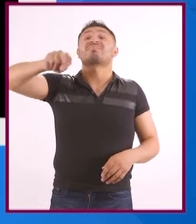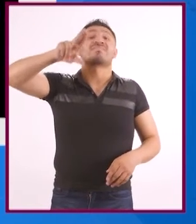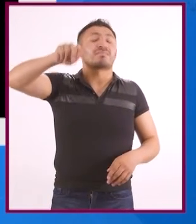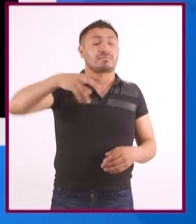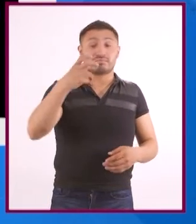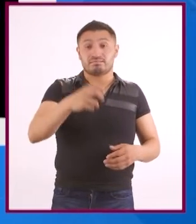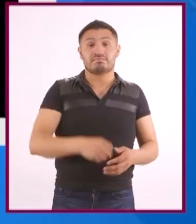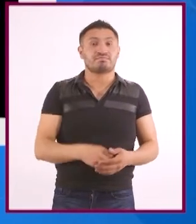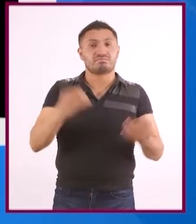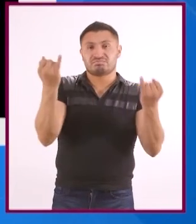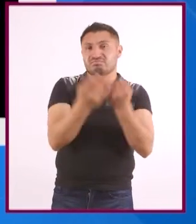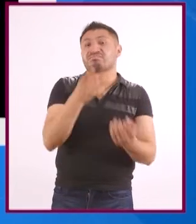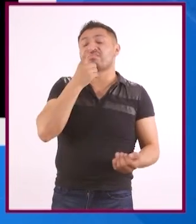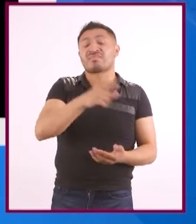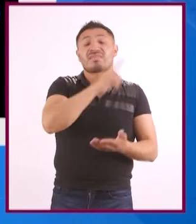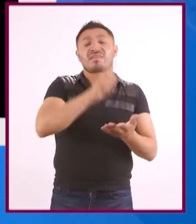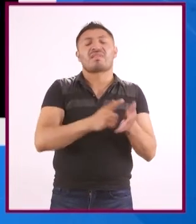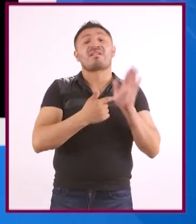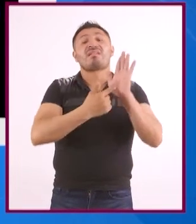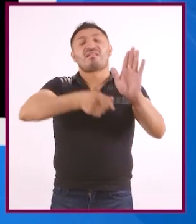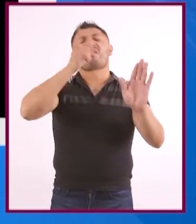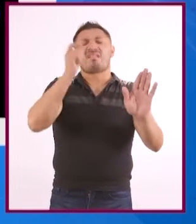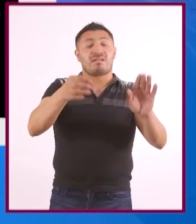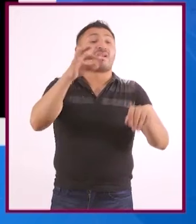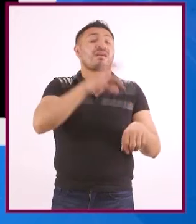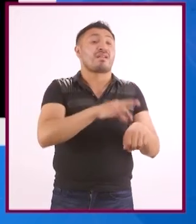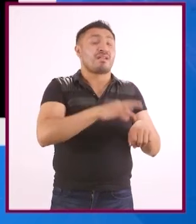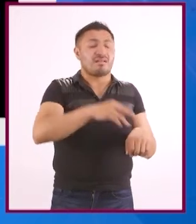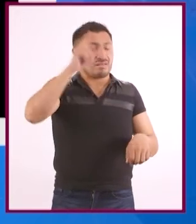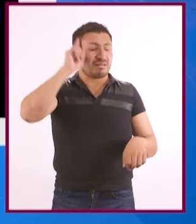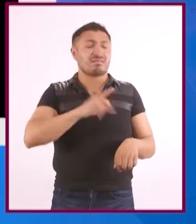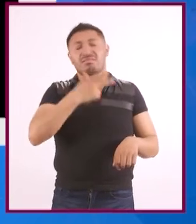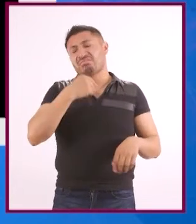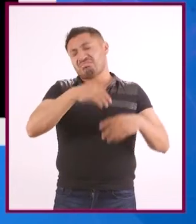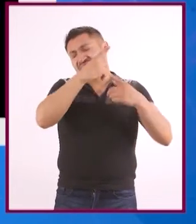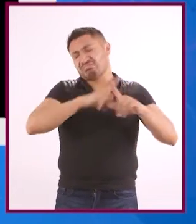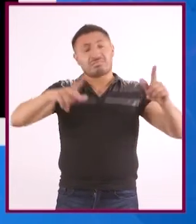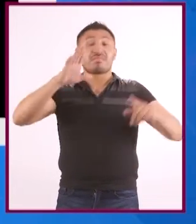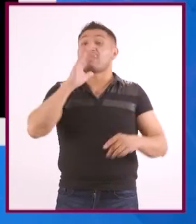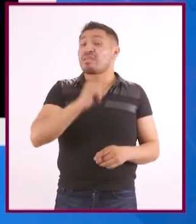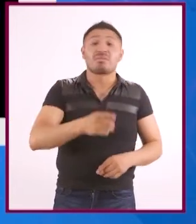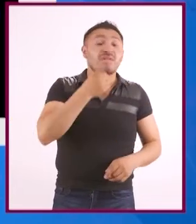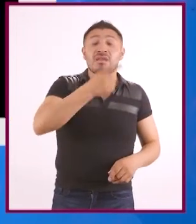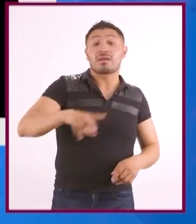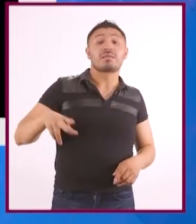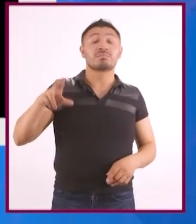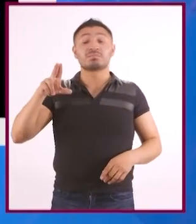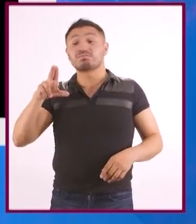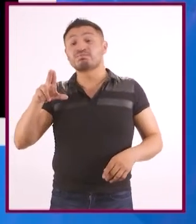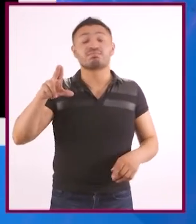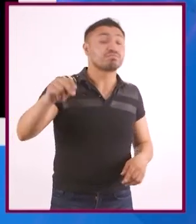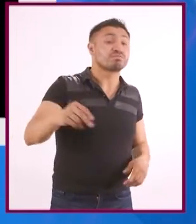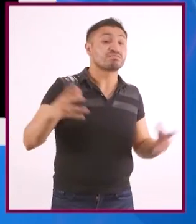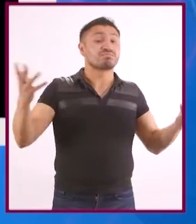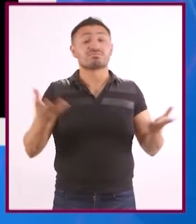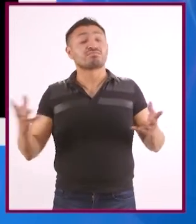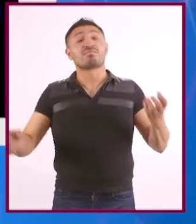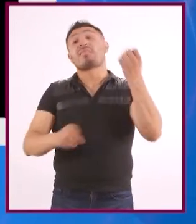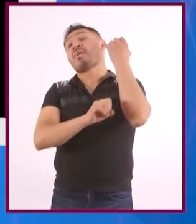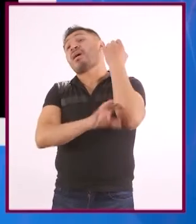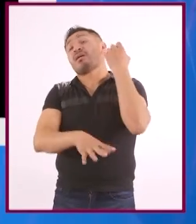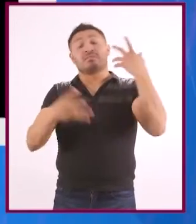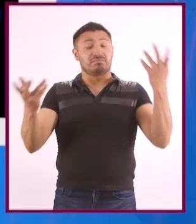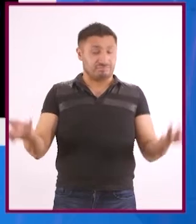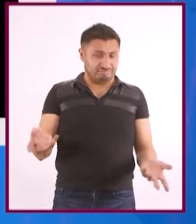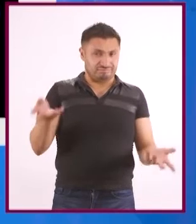lo que nos dice la ley es que un médico, una médica, no puede negarse a realizar un aborto